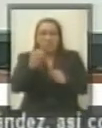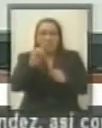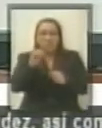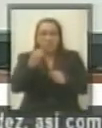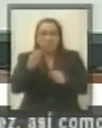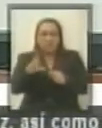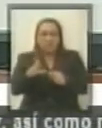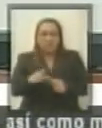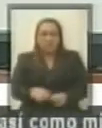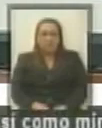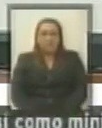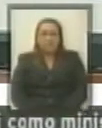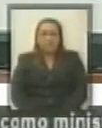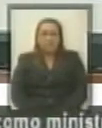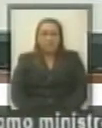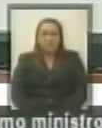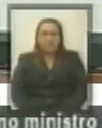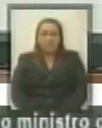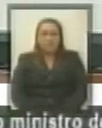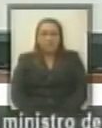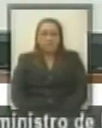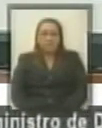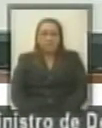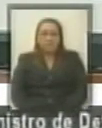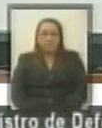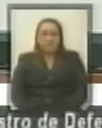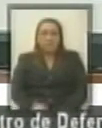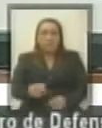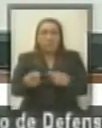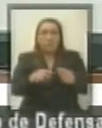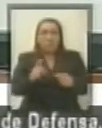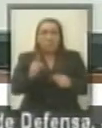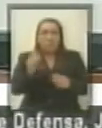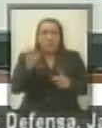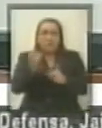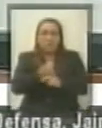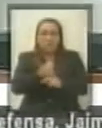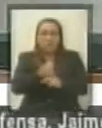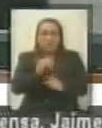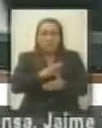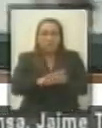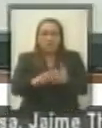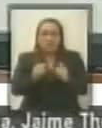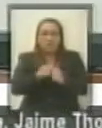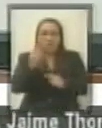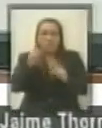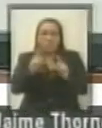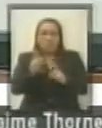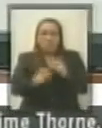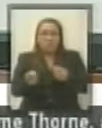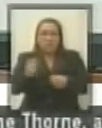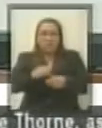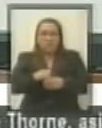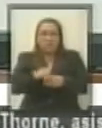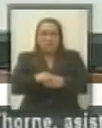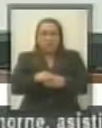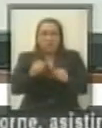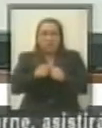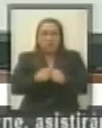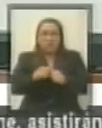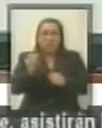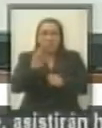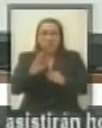OSIPTEL. Ese concurso fue declarado desierto al no haberse alcanzado por ninguno de los candidatos aptos el